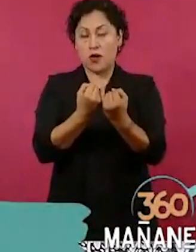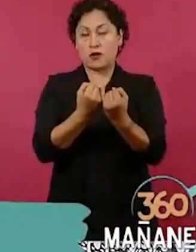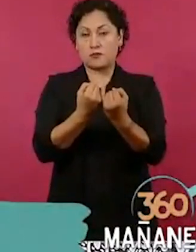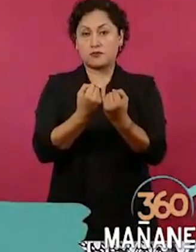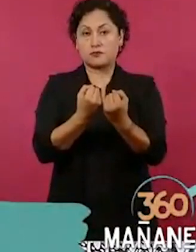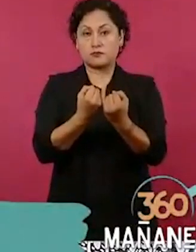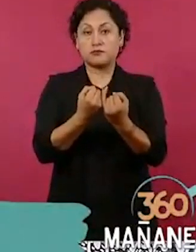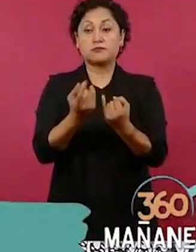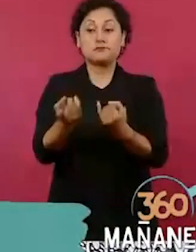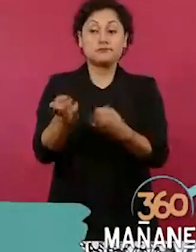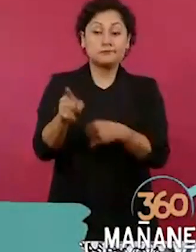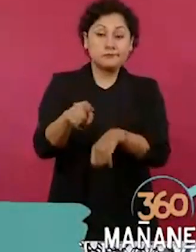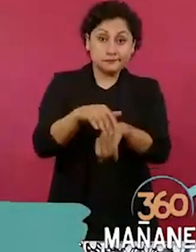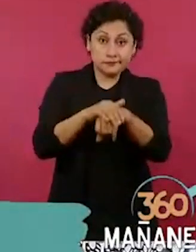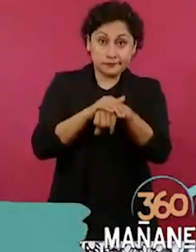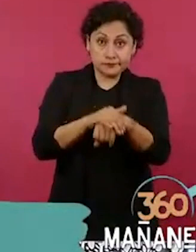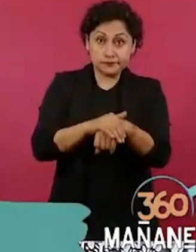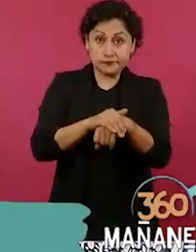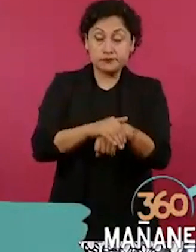fue